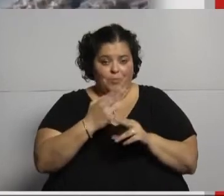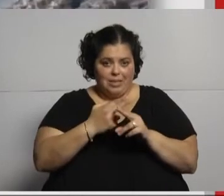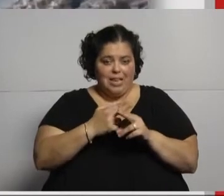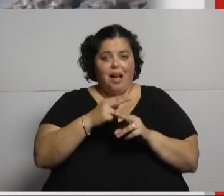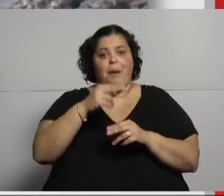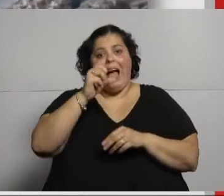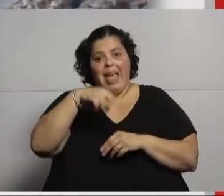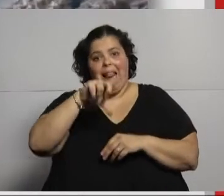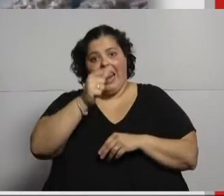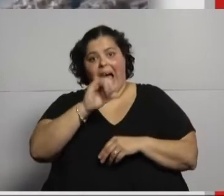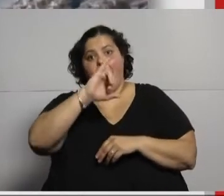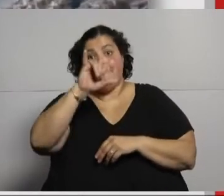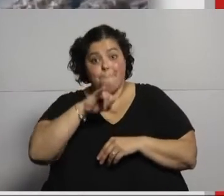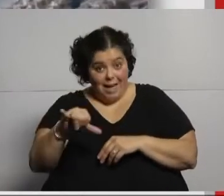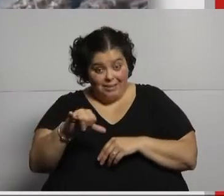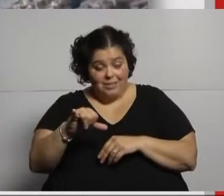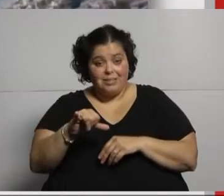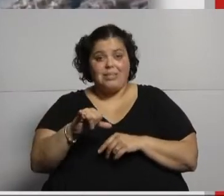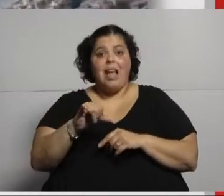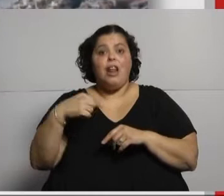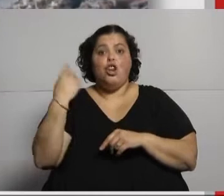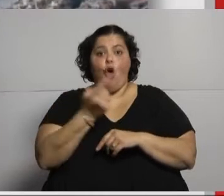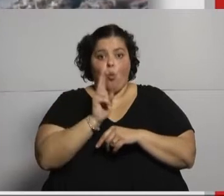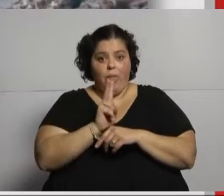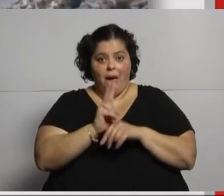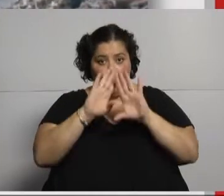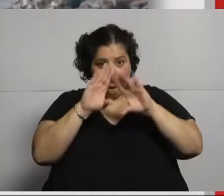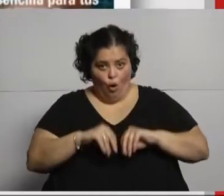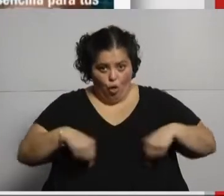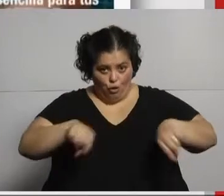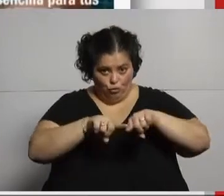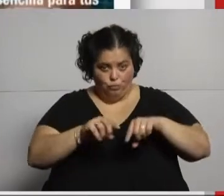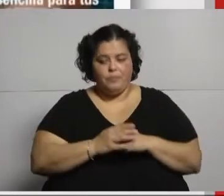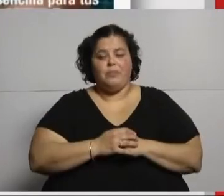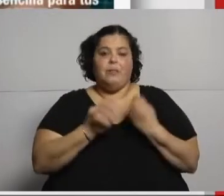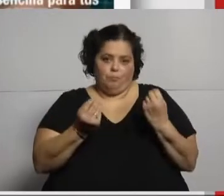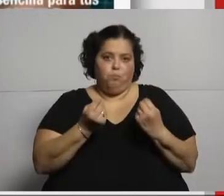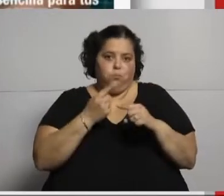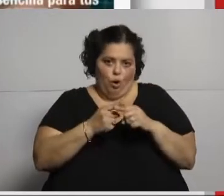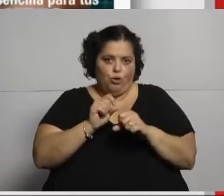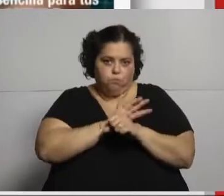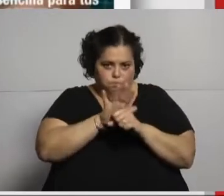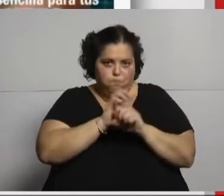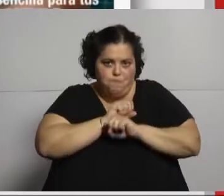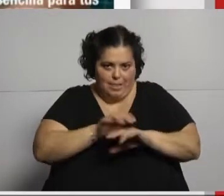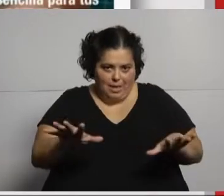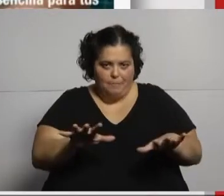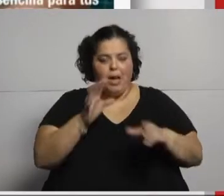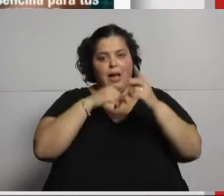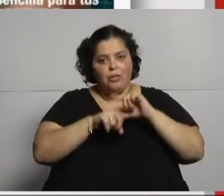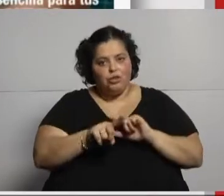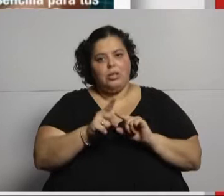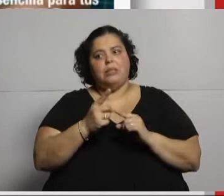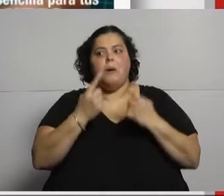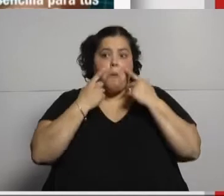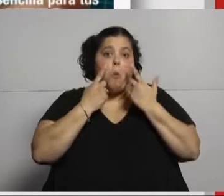con la pandemia sin duda, pero no voy a entrar en el detalle de todo esto, les invito, reitero, a que puedan conocerla, pero sí quiero adentrarme